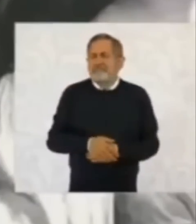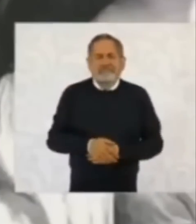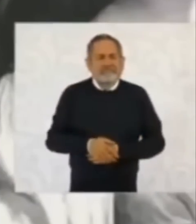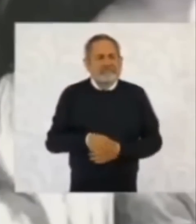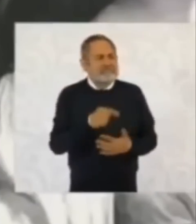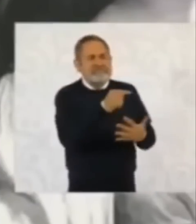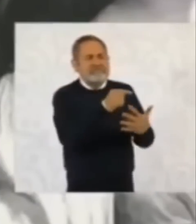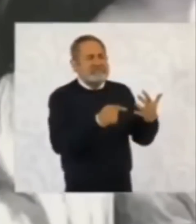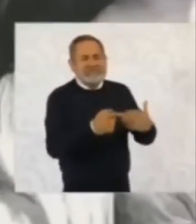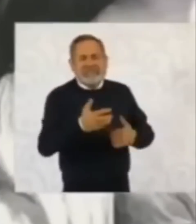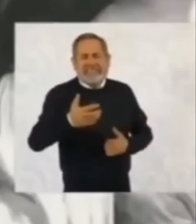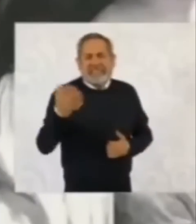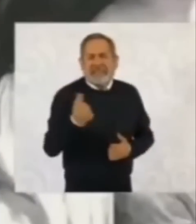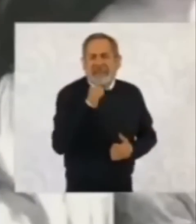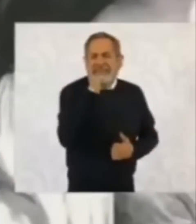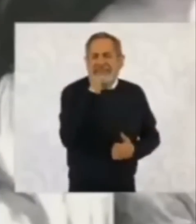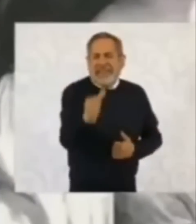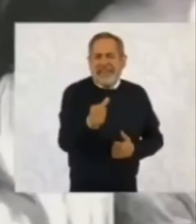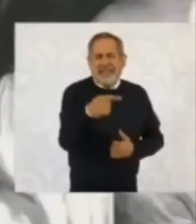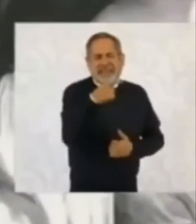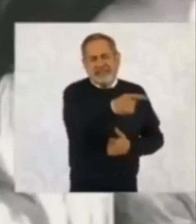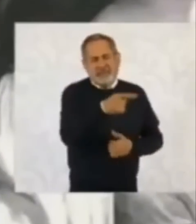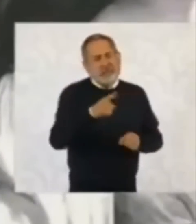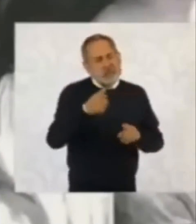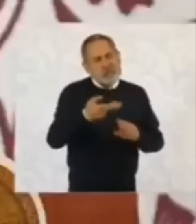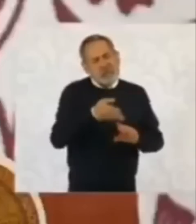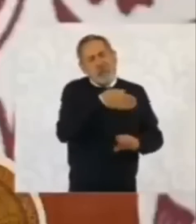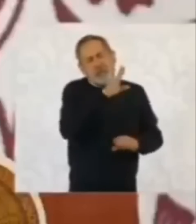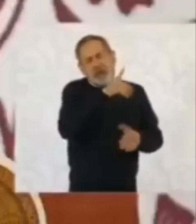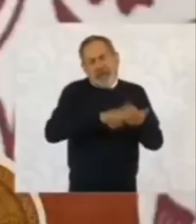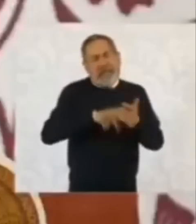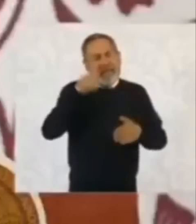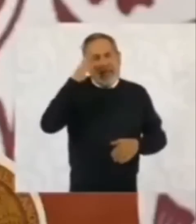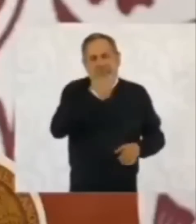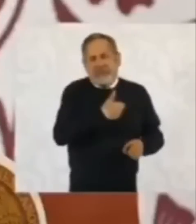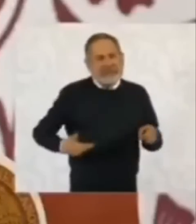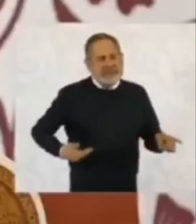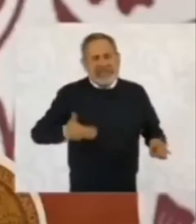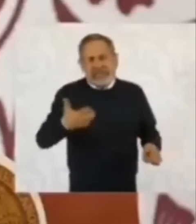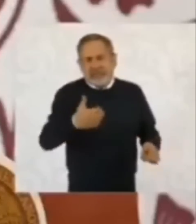de eso predominó en el poder de entonces.